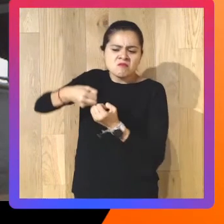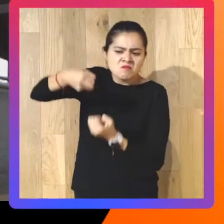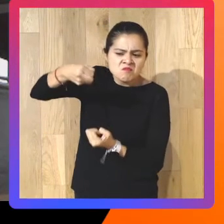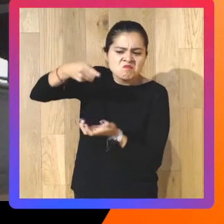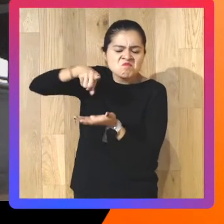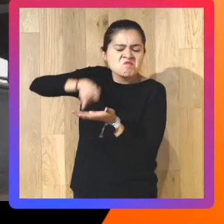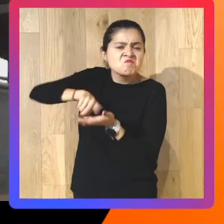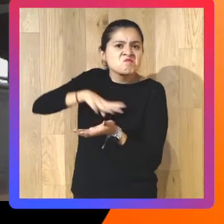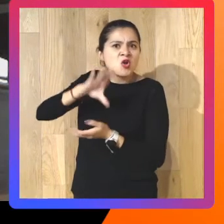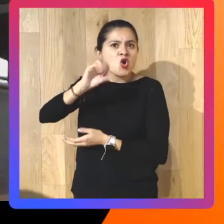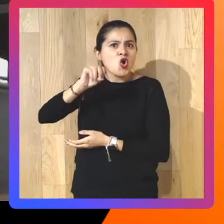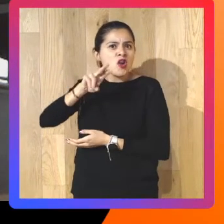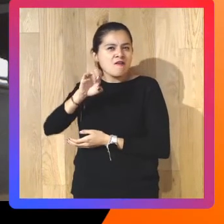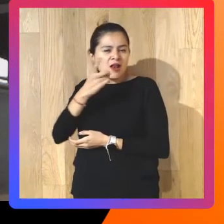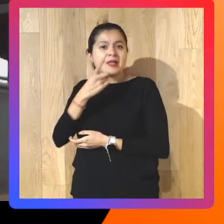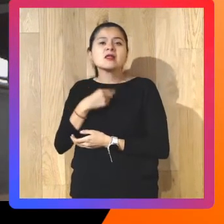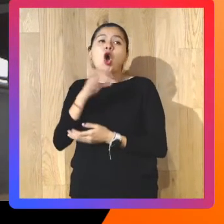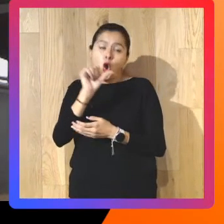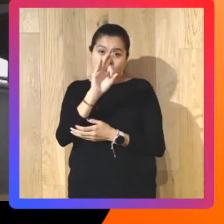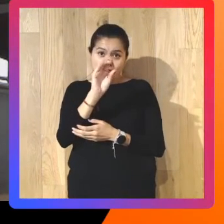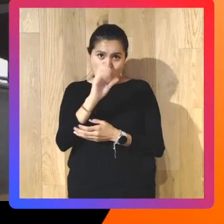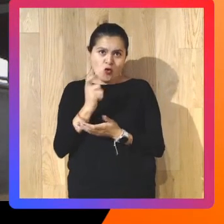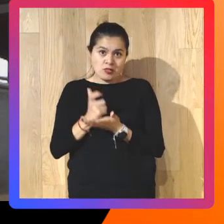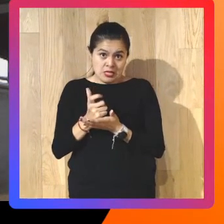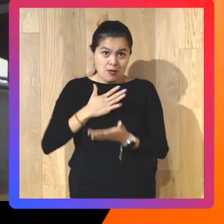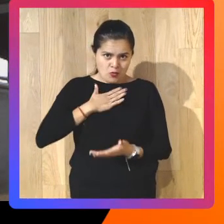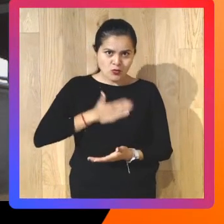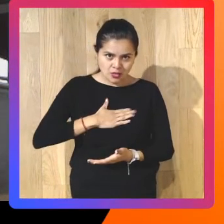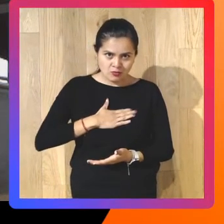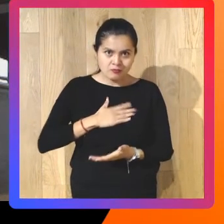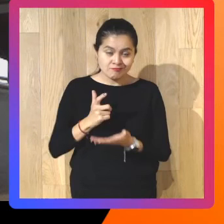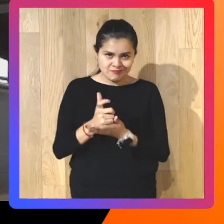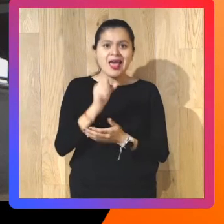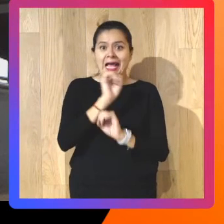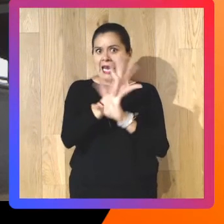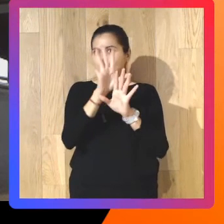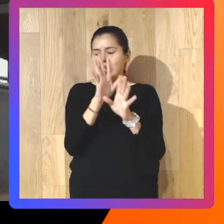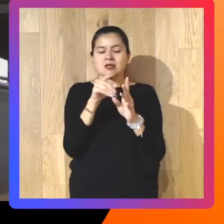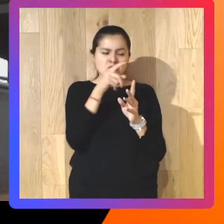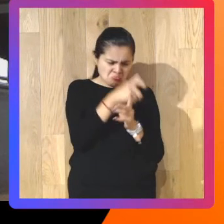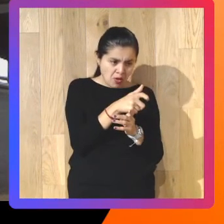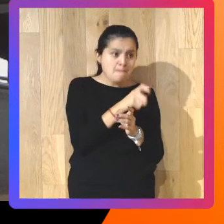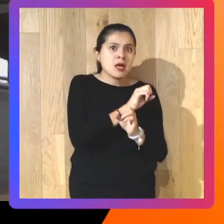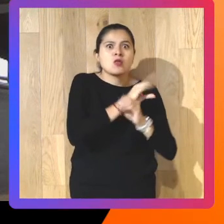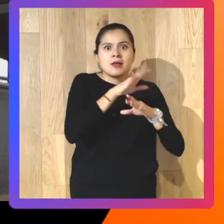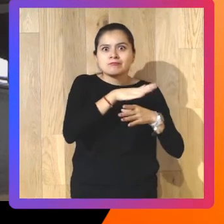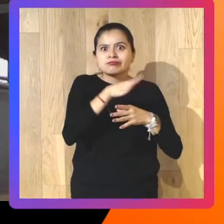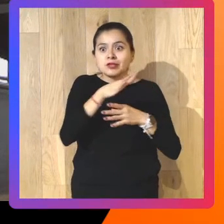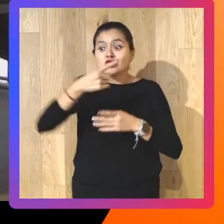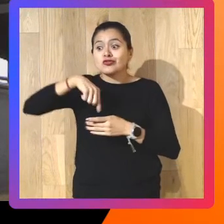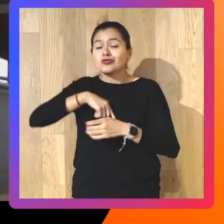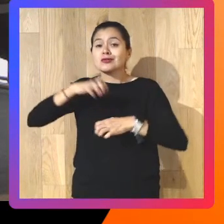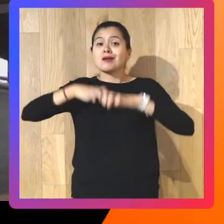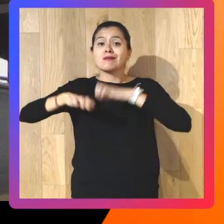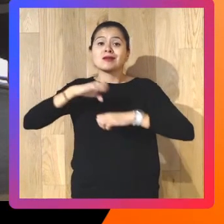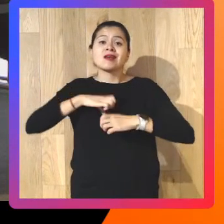nos plantea Coneval. Aunque el foro de hoy es sobre el salario digno, el ingreso digno, desde luego hay mucho más que podemos hacer y que nos toca hacer a